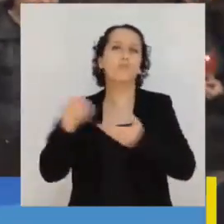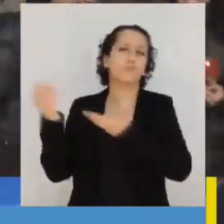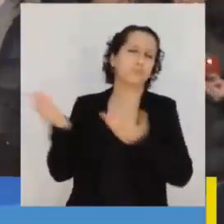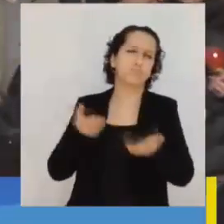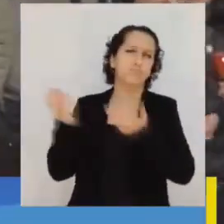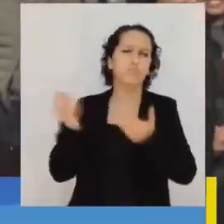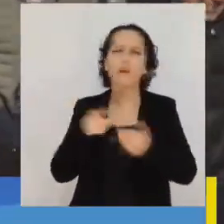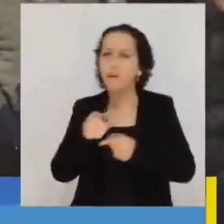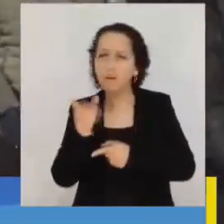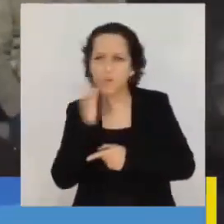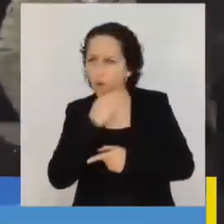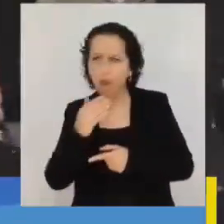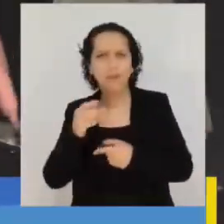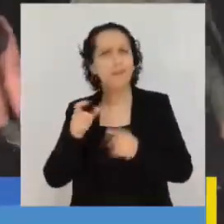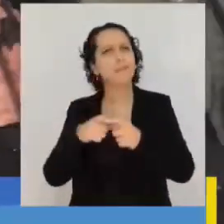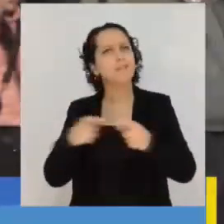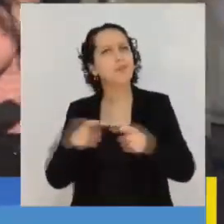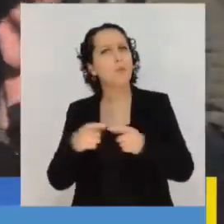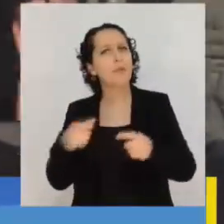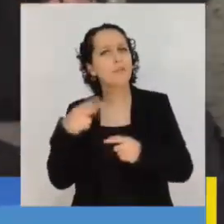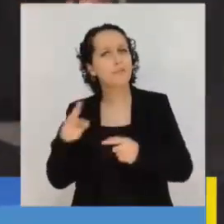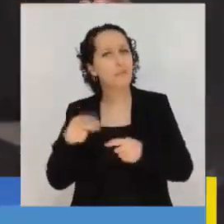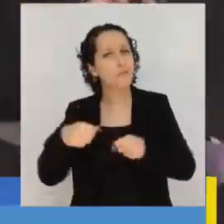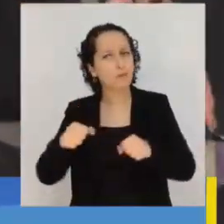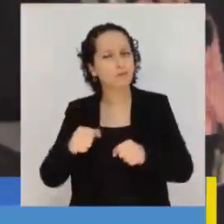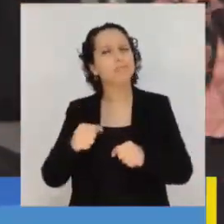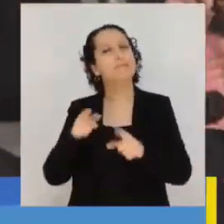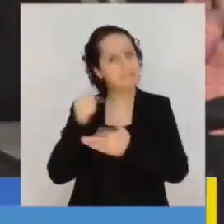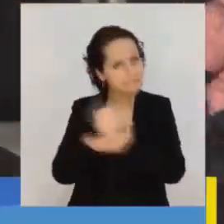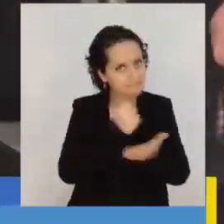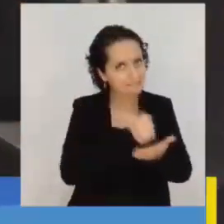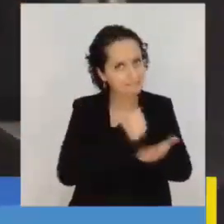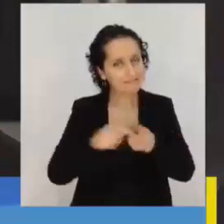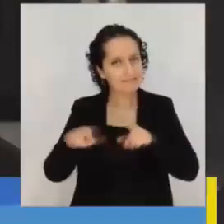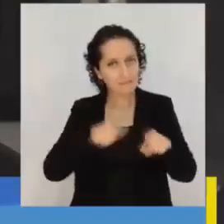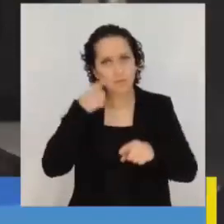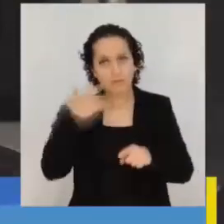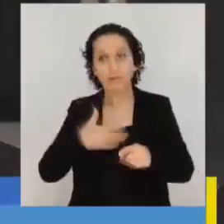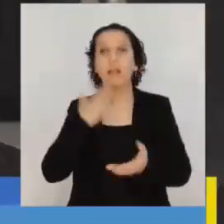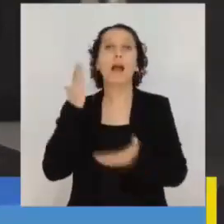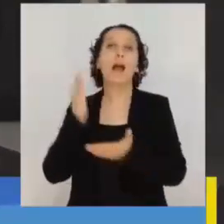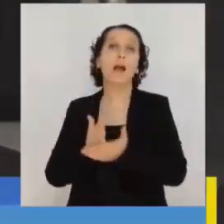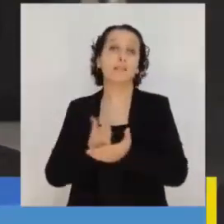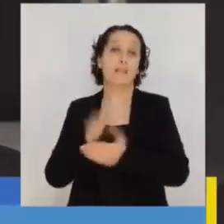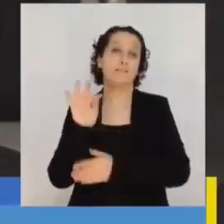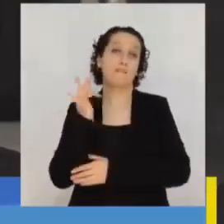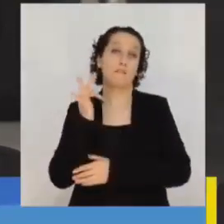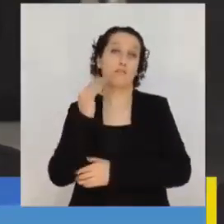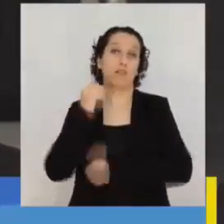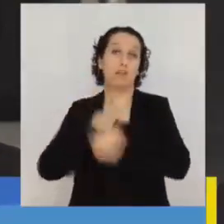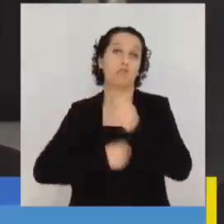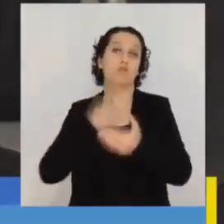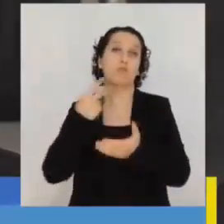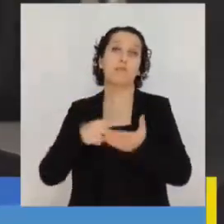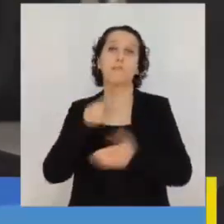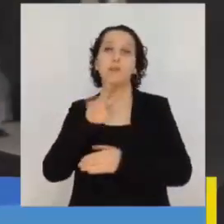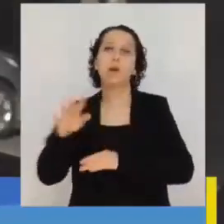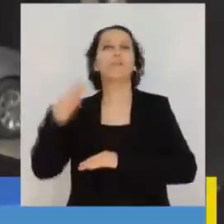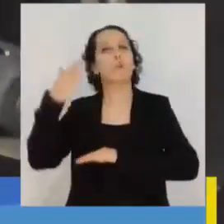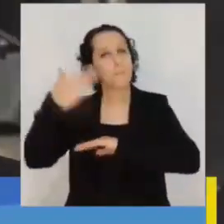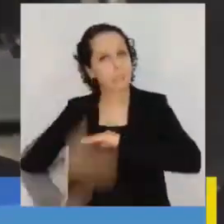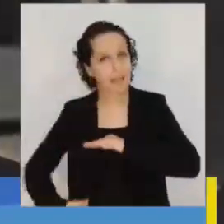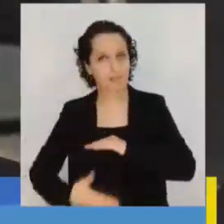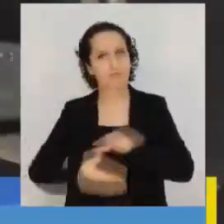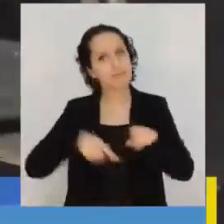existen muchas que no están con su documentación al día, y esa posibilidad se ha abierto hasta febrero del año